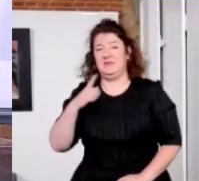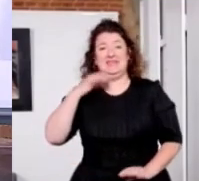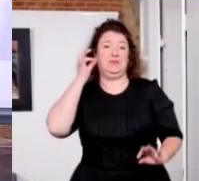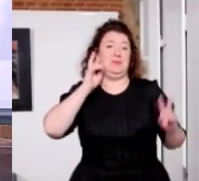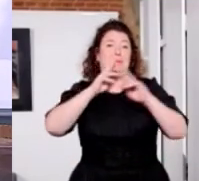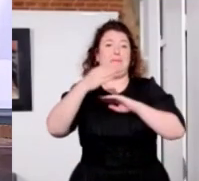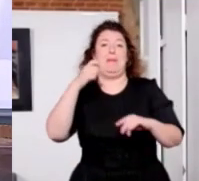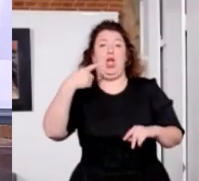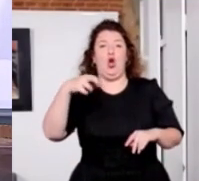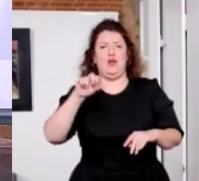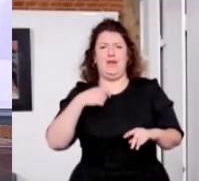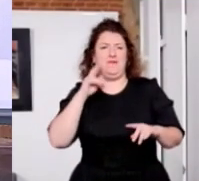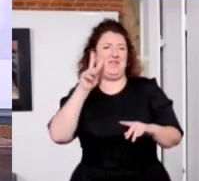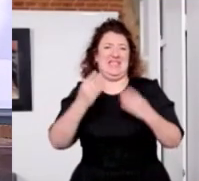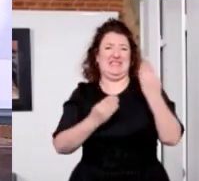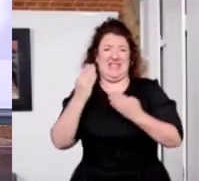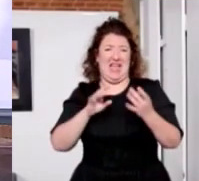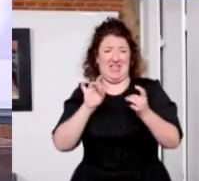eso, gracias, Begoña. Yo te diría,